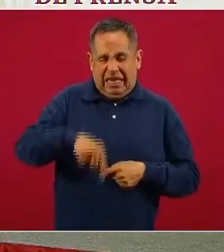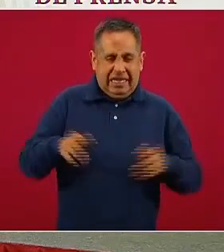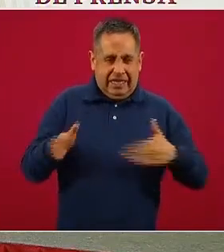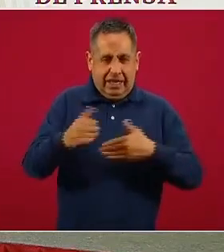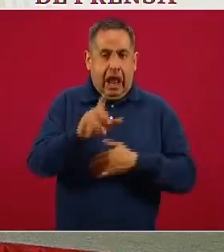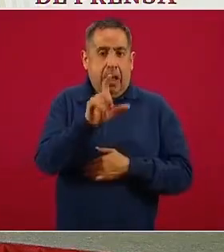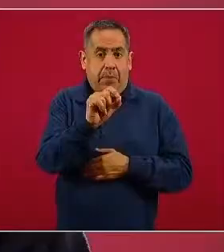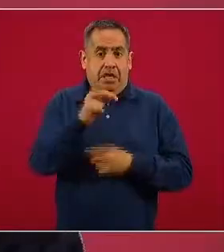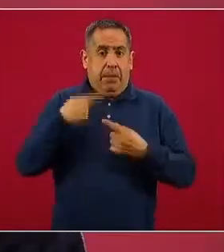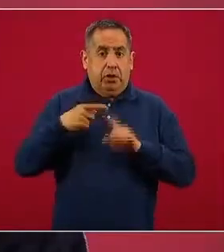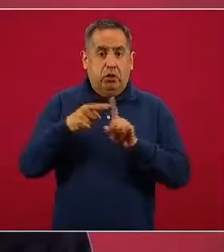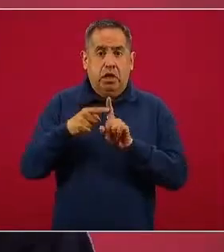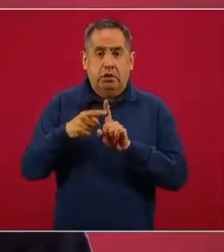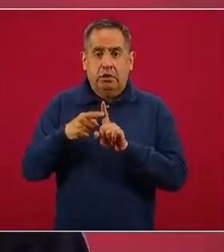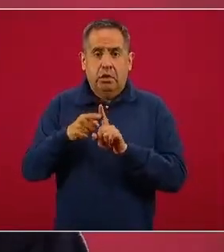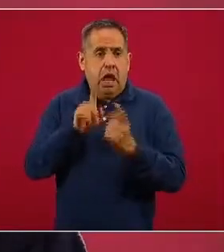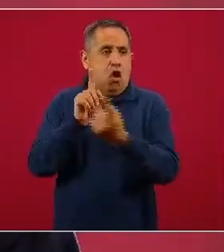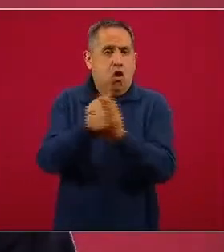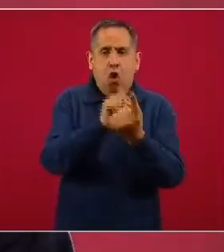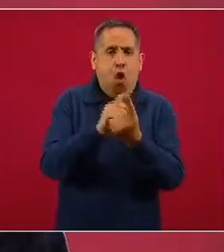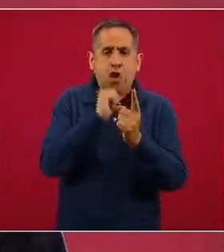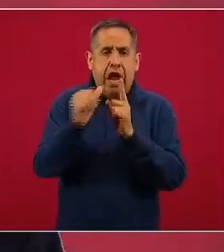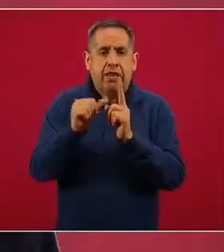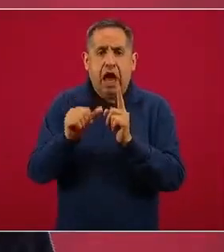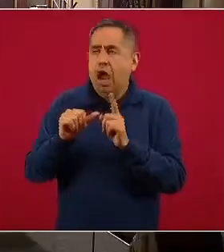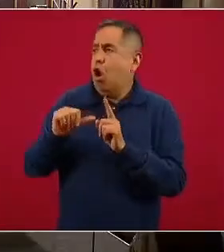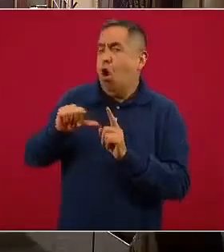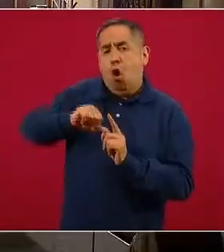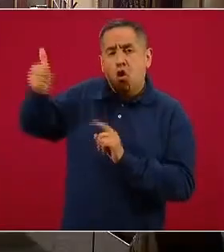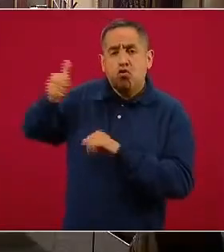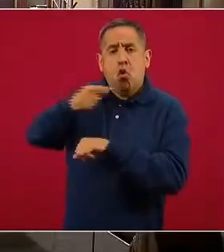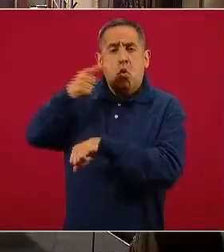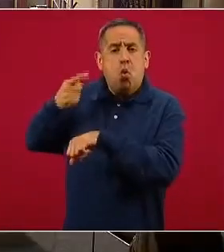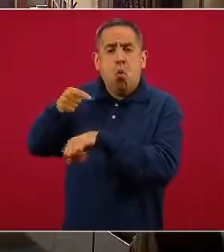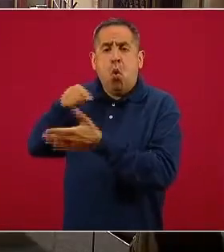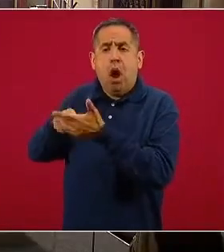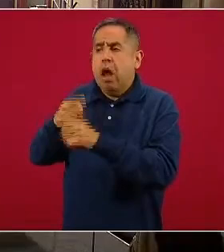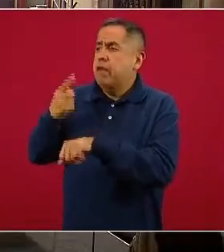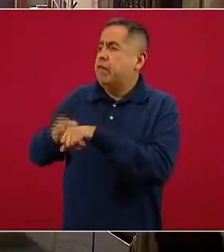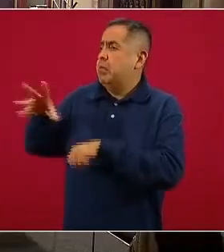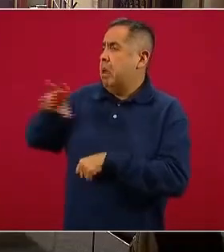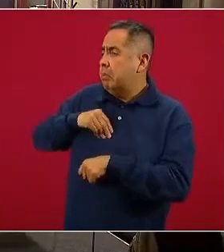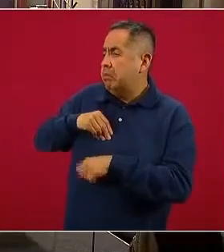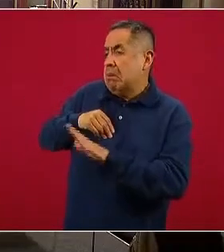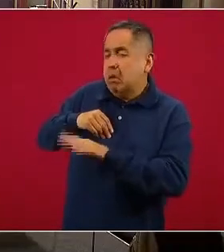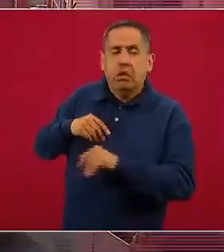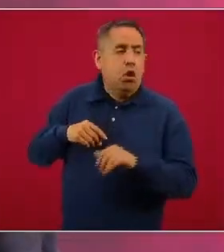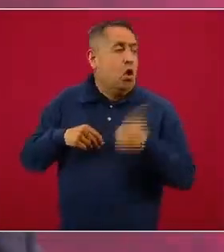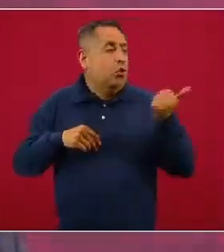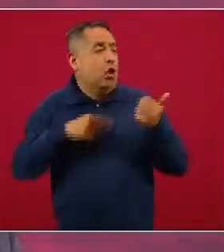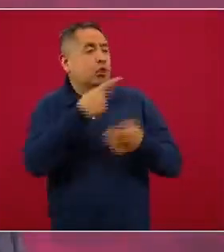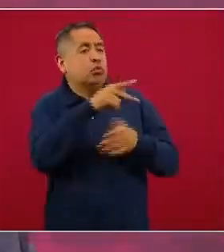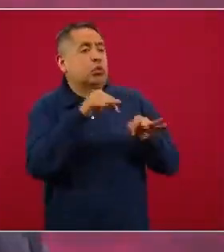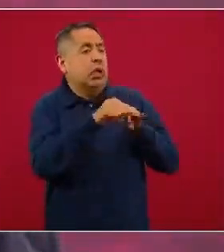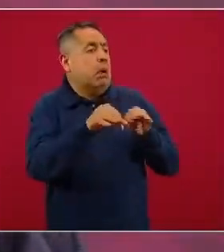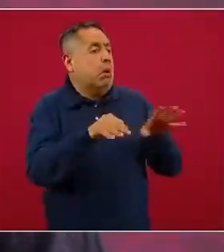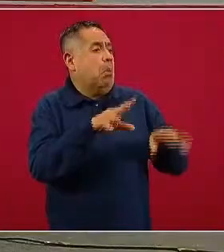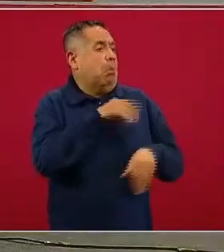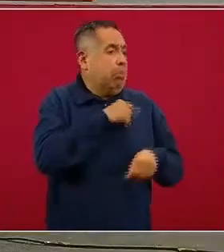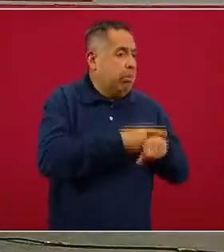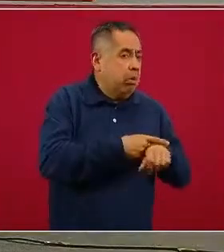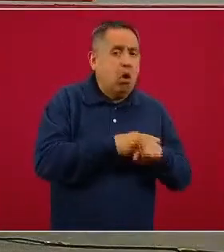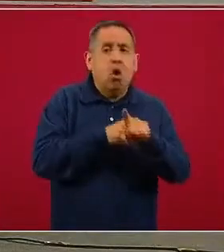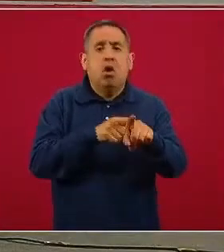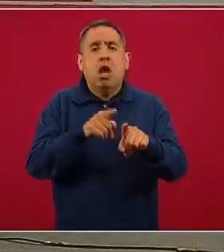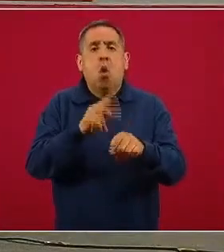pudo haberse contagiado en diferentes lugares a donde vive. Una pudo haberse contagiado en su trabajo, otra pudo haberse contagiado en la